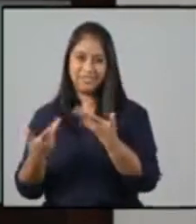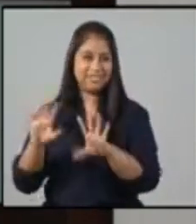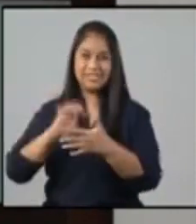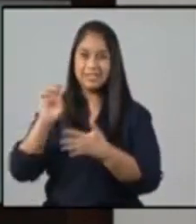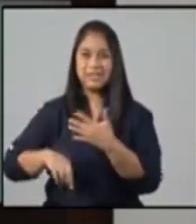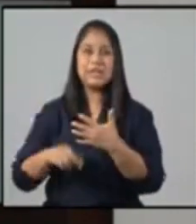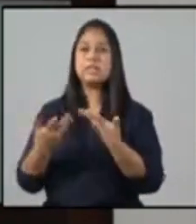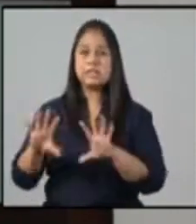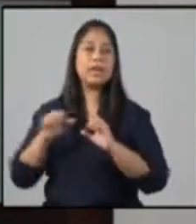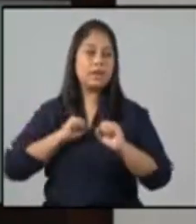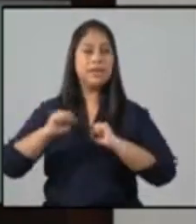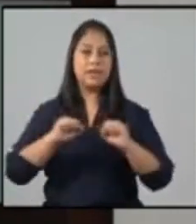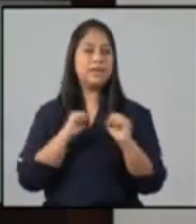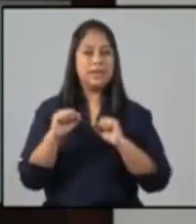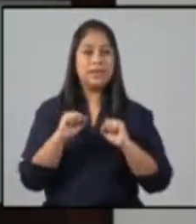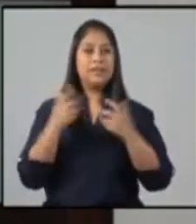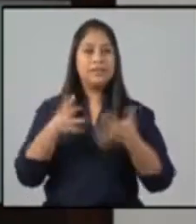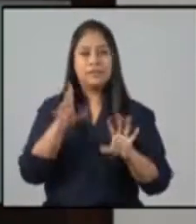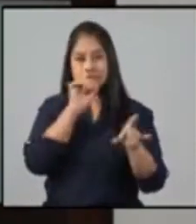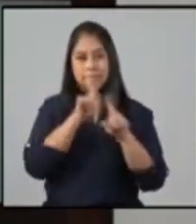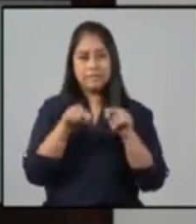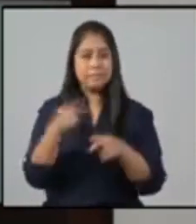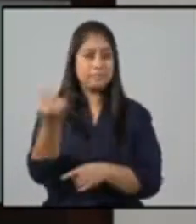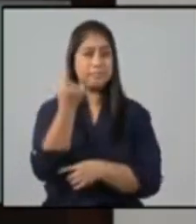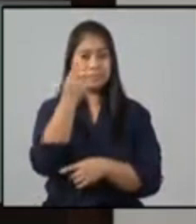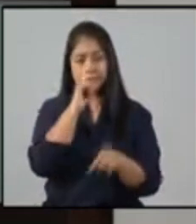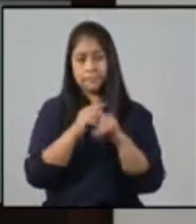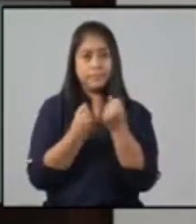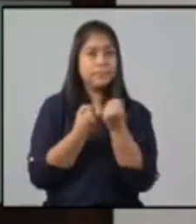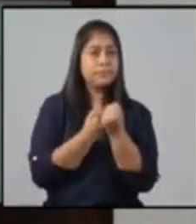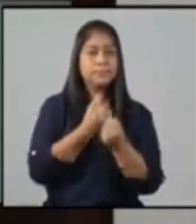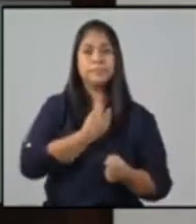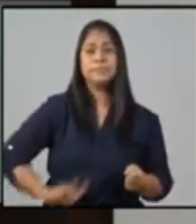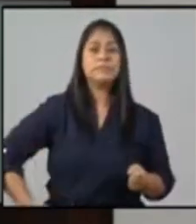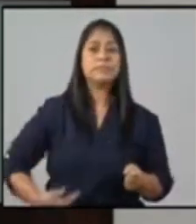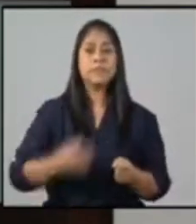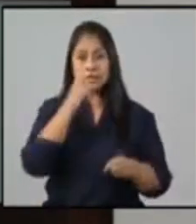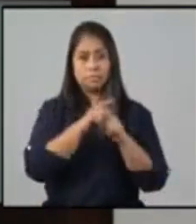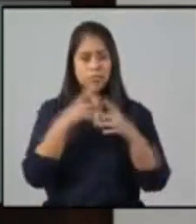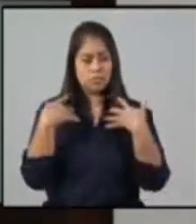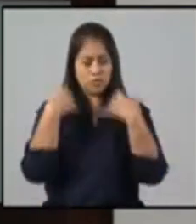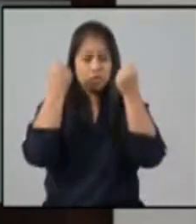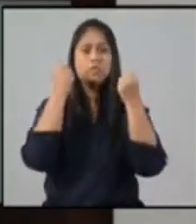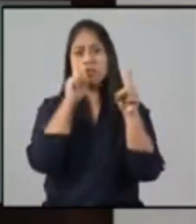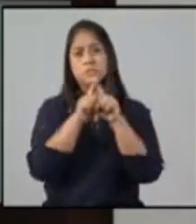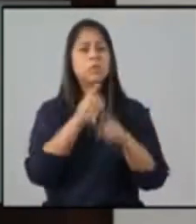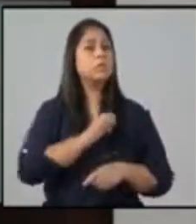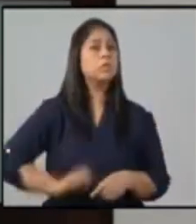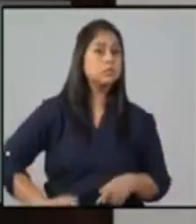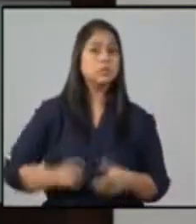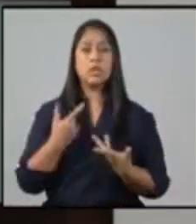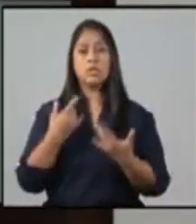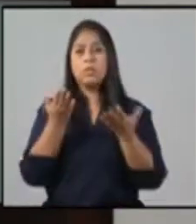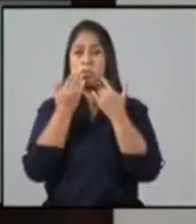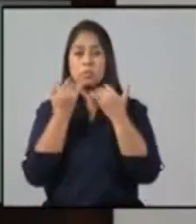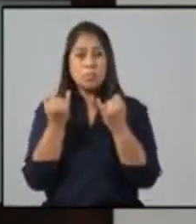programas, pero desde luego esas prioridades de apoyo a la gobernabilidad, al fortalecimiento del Estado, a la